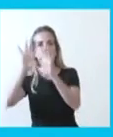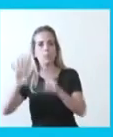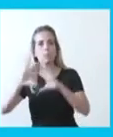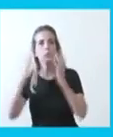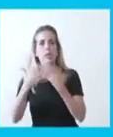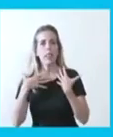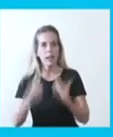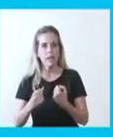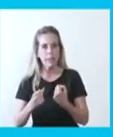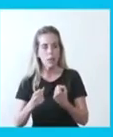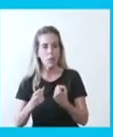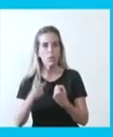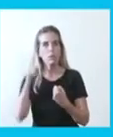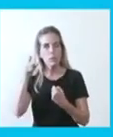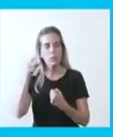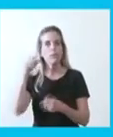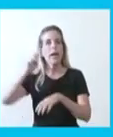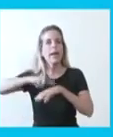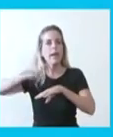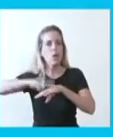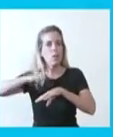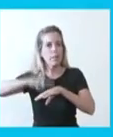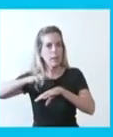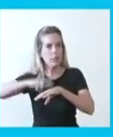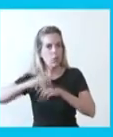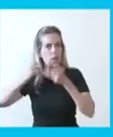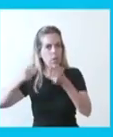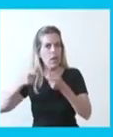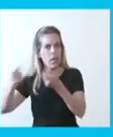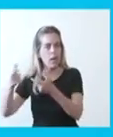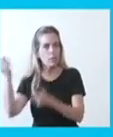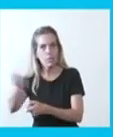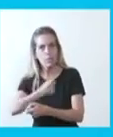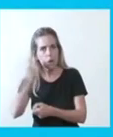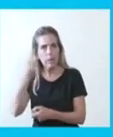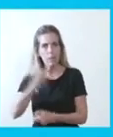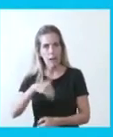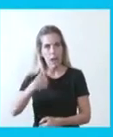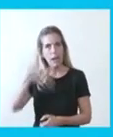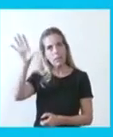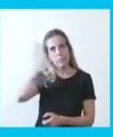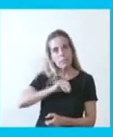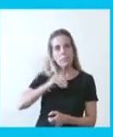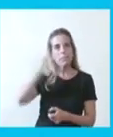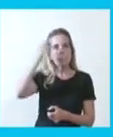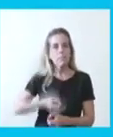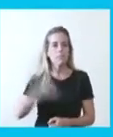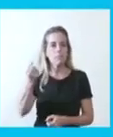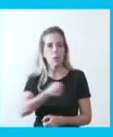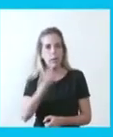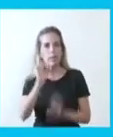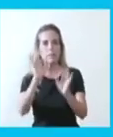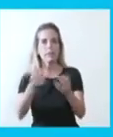nosotros es una fuente muy válida como para saber por dónde andar.